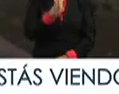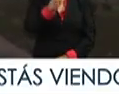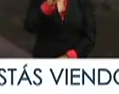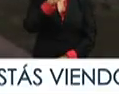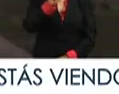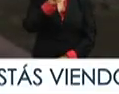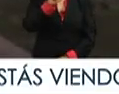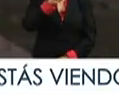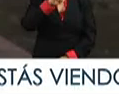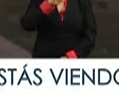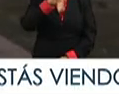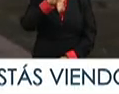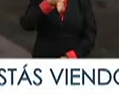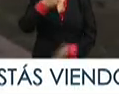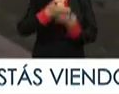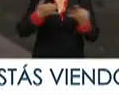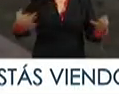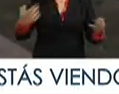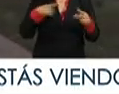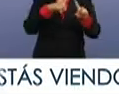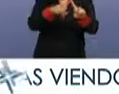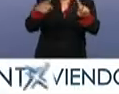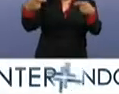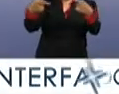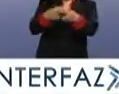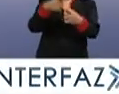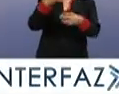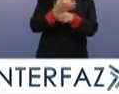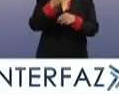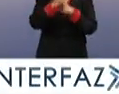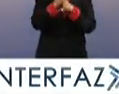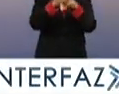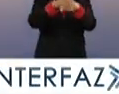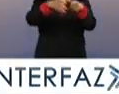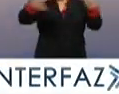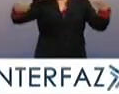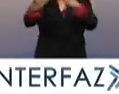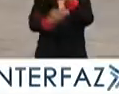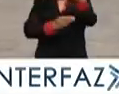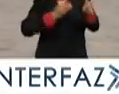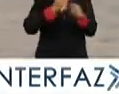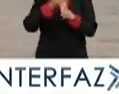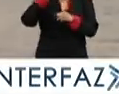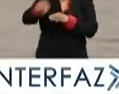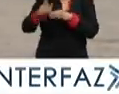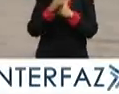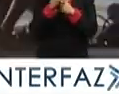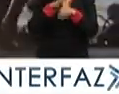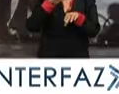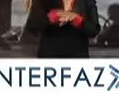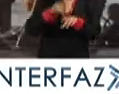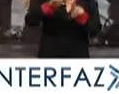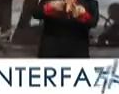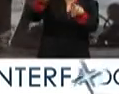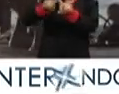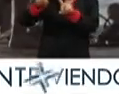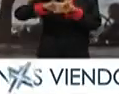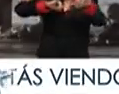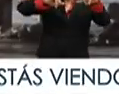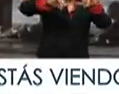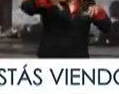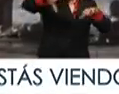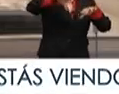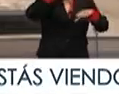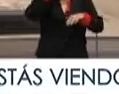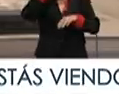Brasil es conocida como tierra de contrastes, por ser el quinto país más grande del mundo y una de las naciones con mayor diversidad geográfica